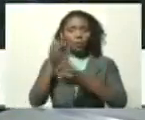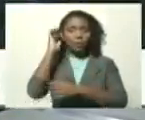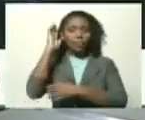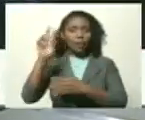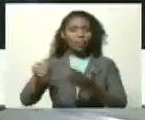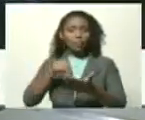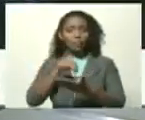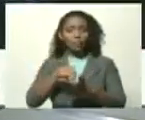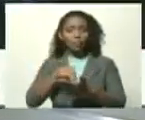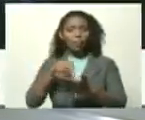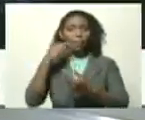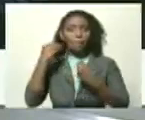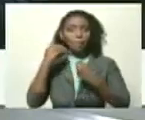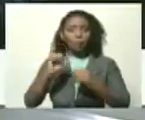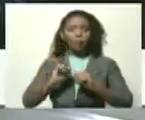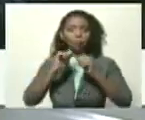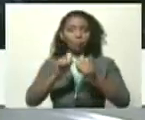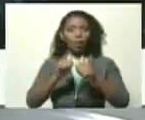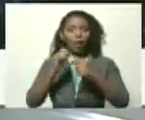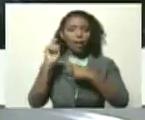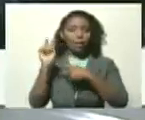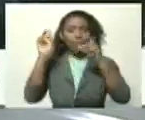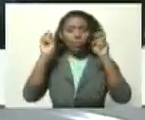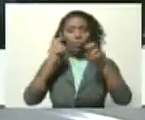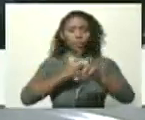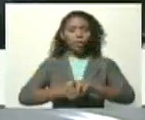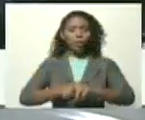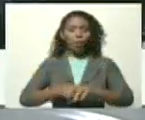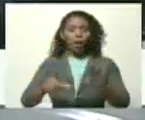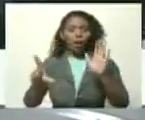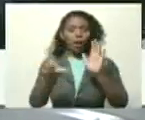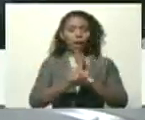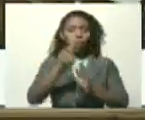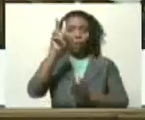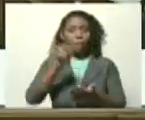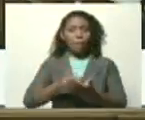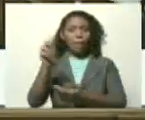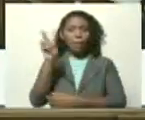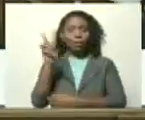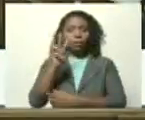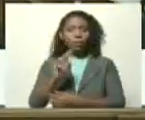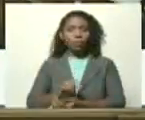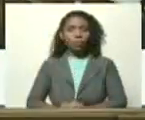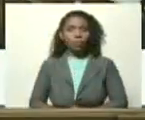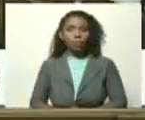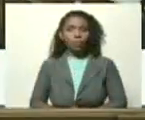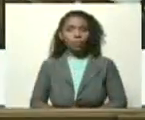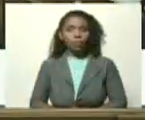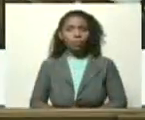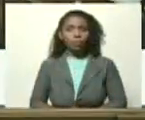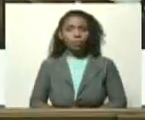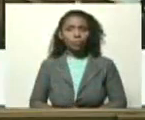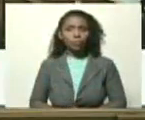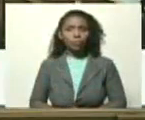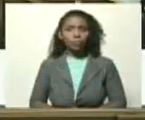Legislativo para comenzar este nuevo periodo legislativo 2022.